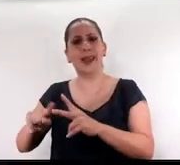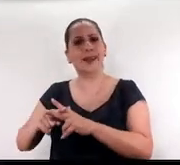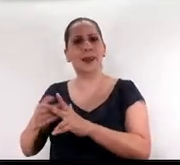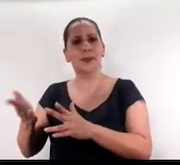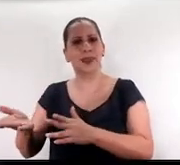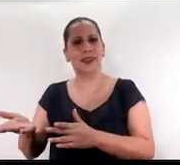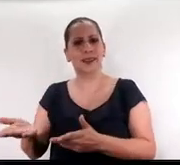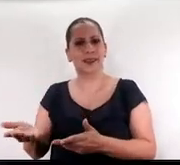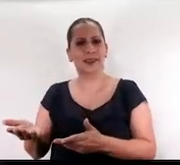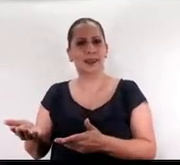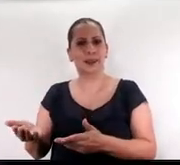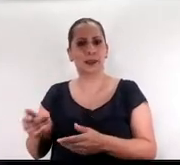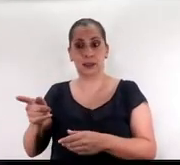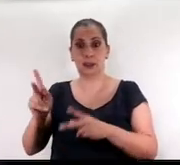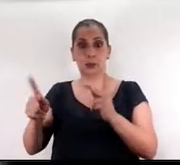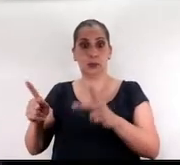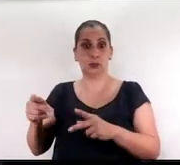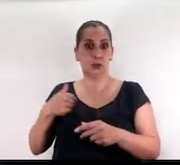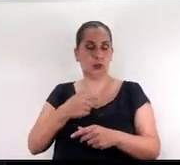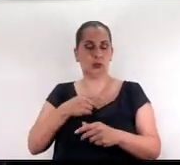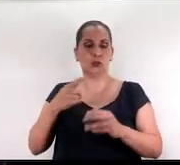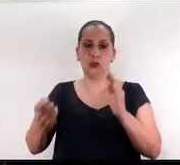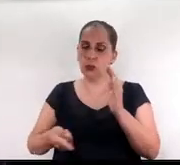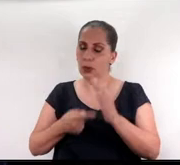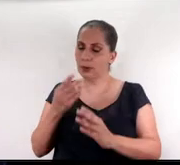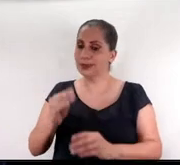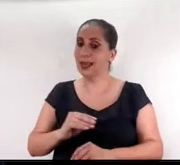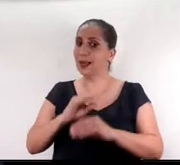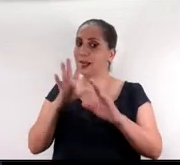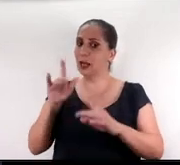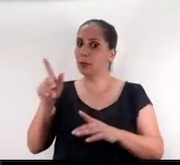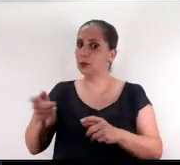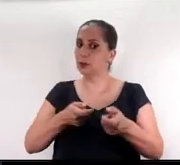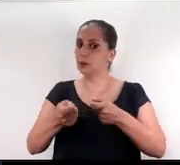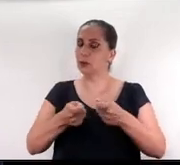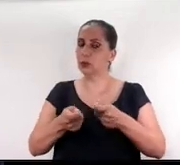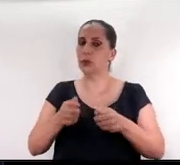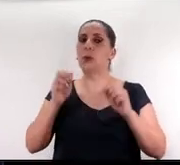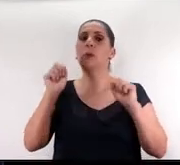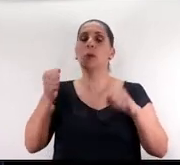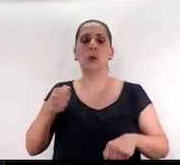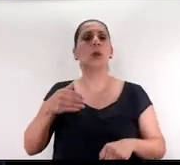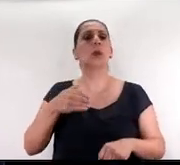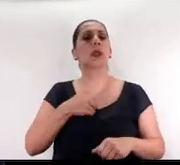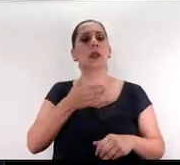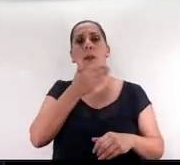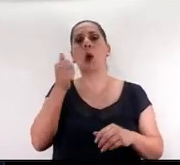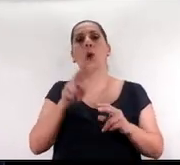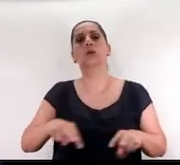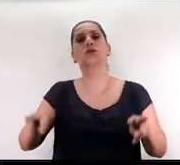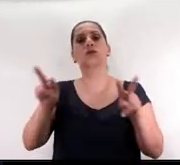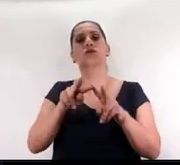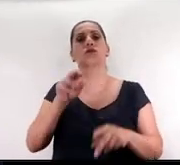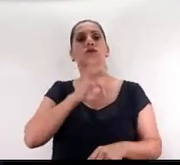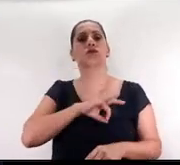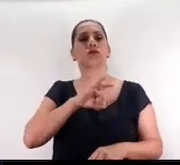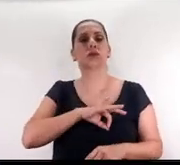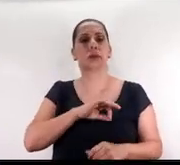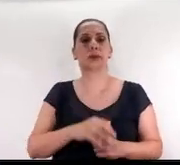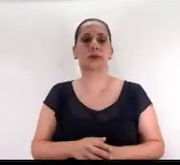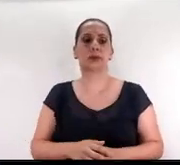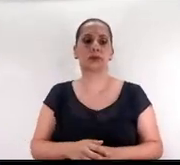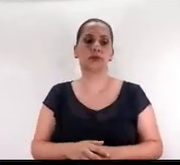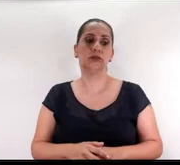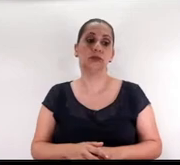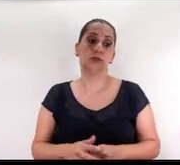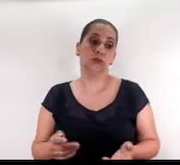esas personas, si una vez nosotros aclaramos esas regulaciones, podríamos tener mayores ventajas. Yo no me